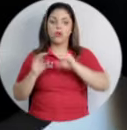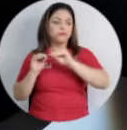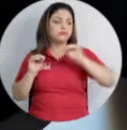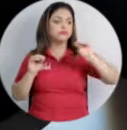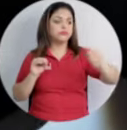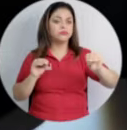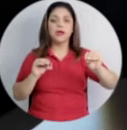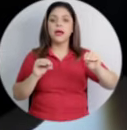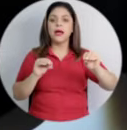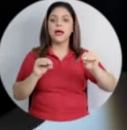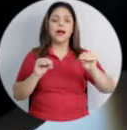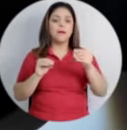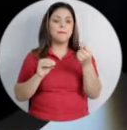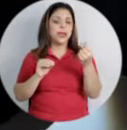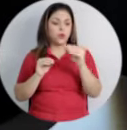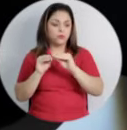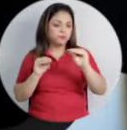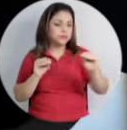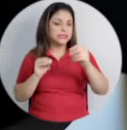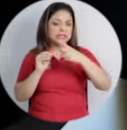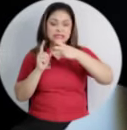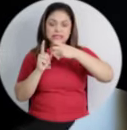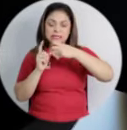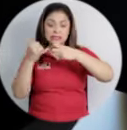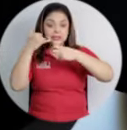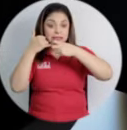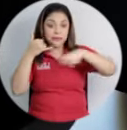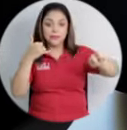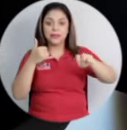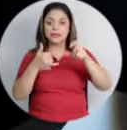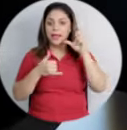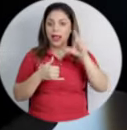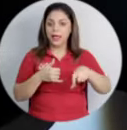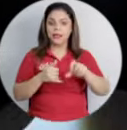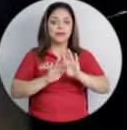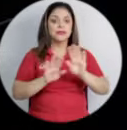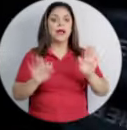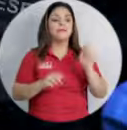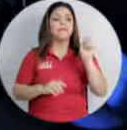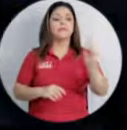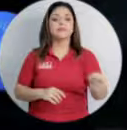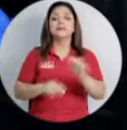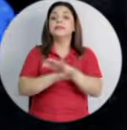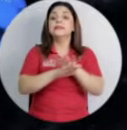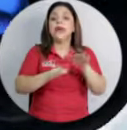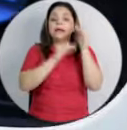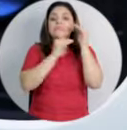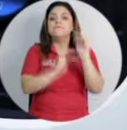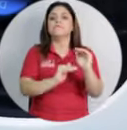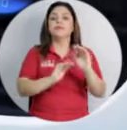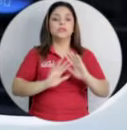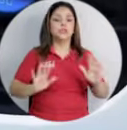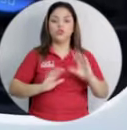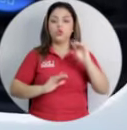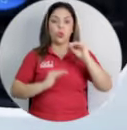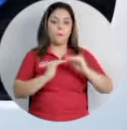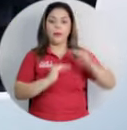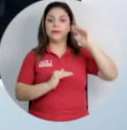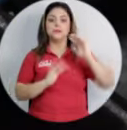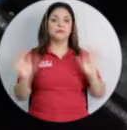transferir al muchacho, hoy con los sistemas SIMPE, usted le transfiere al muchacho el dinero, y entonces con la tarjeta le vamos a pagar, y entonces